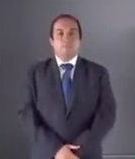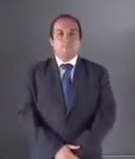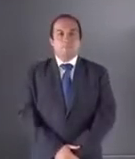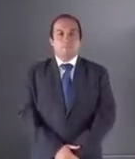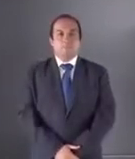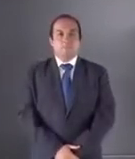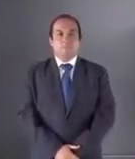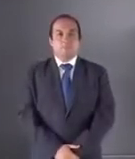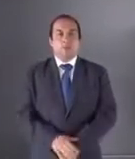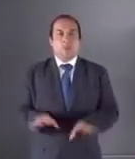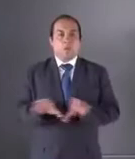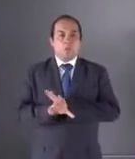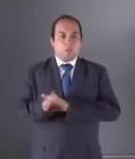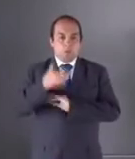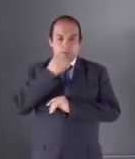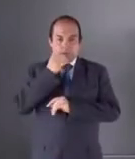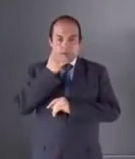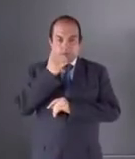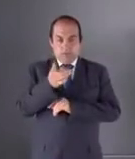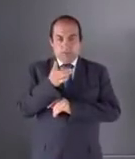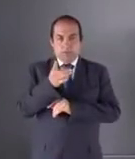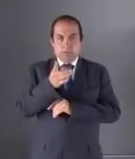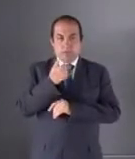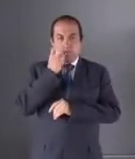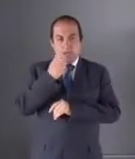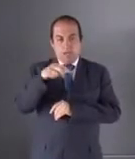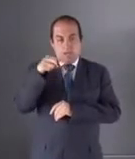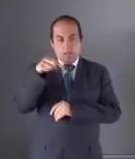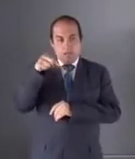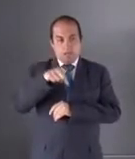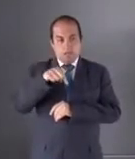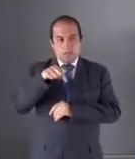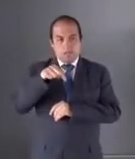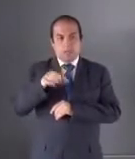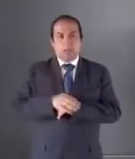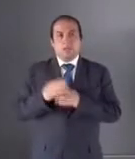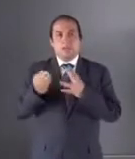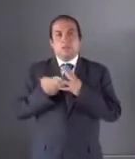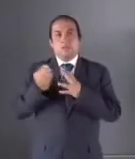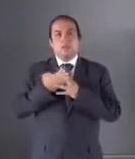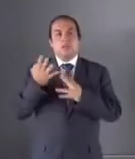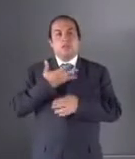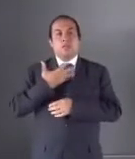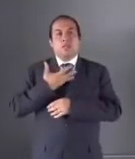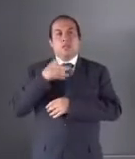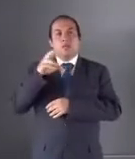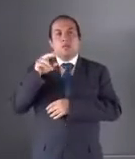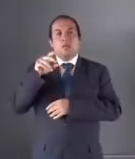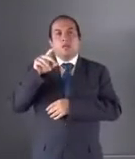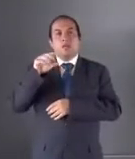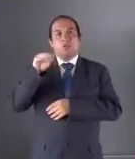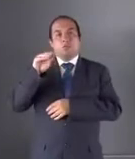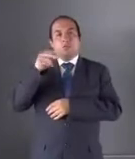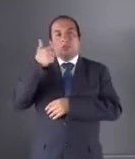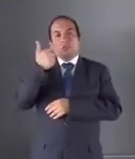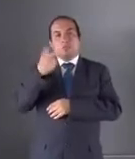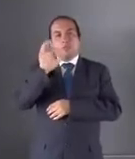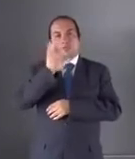Como les mencionaba, esta estación está al 97% de